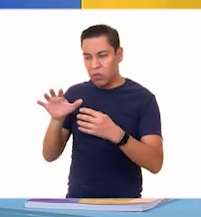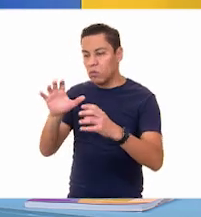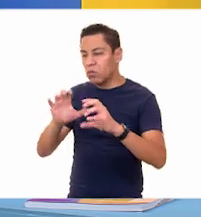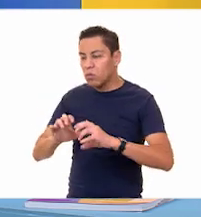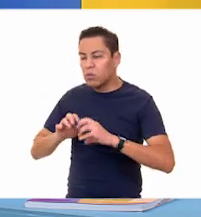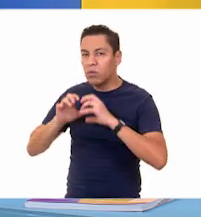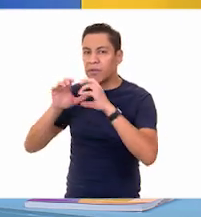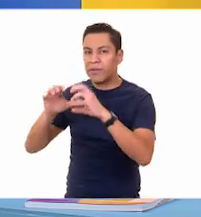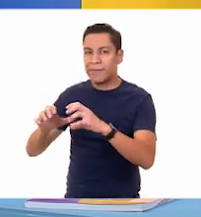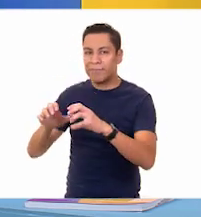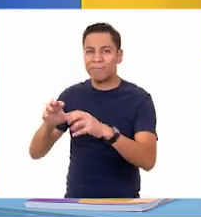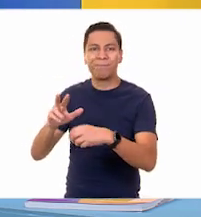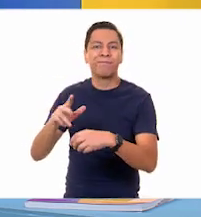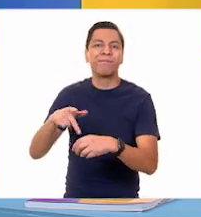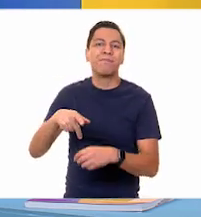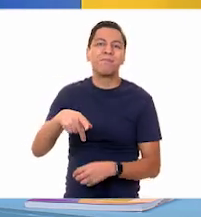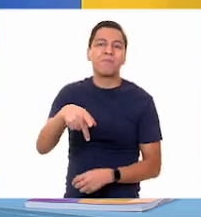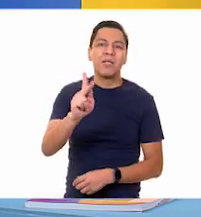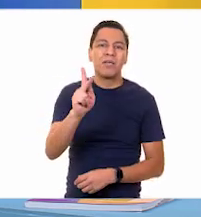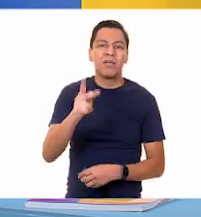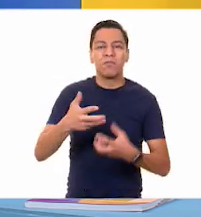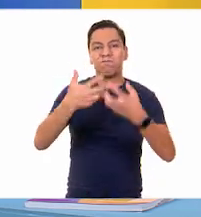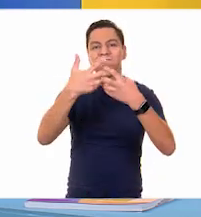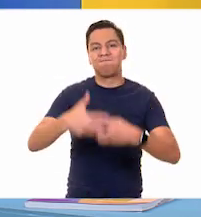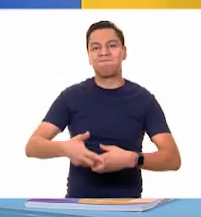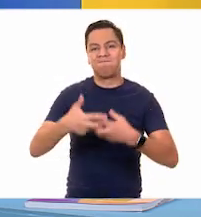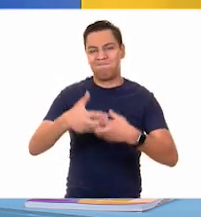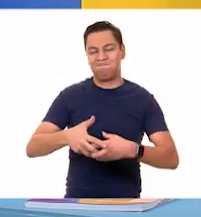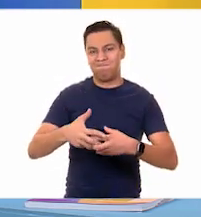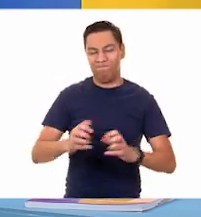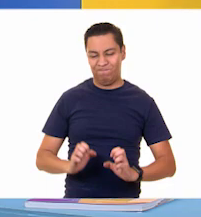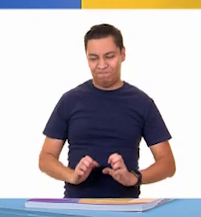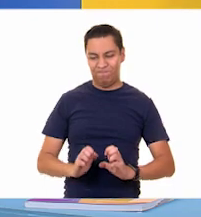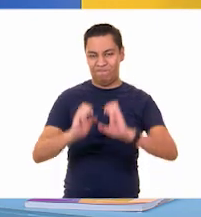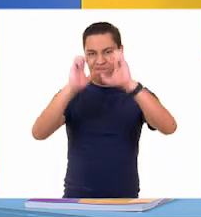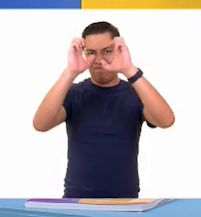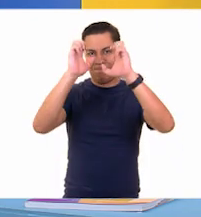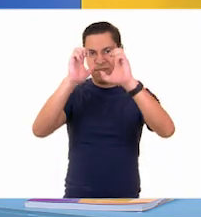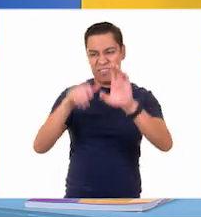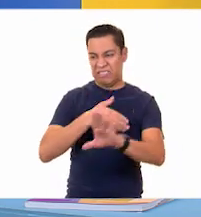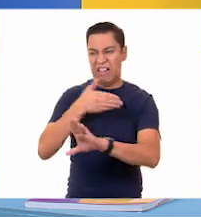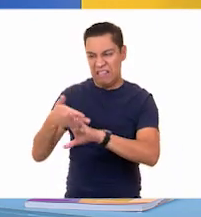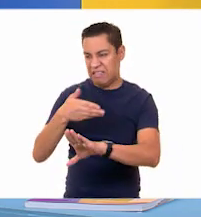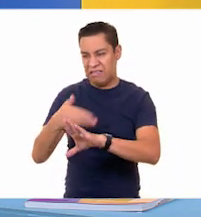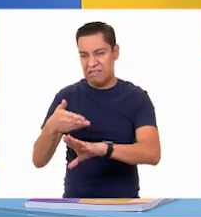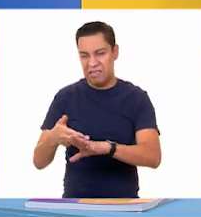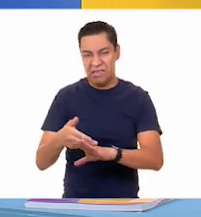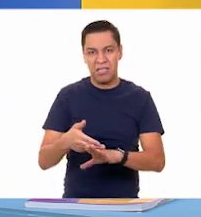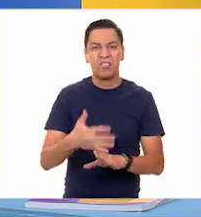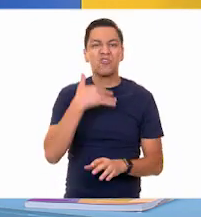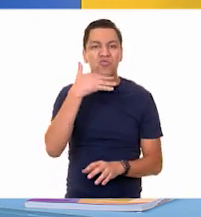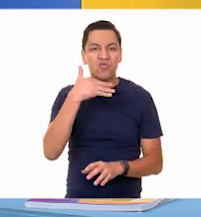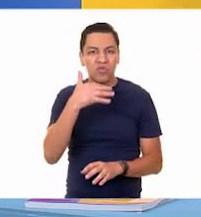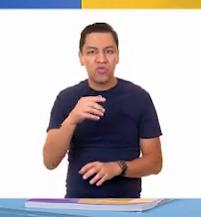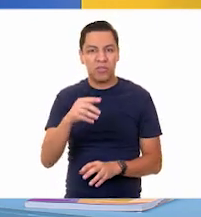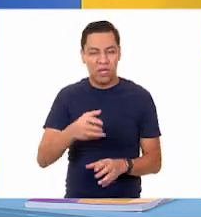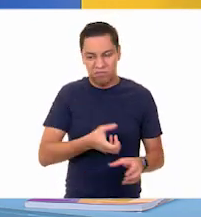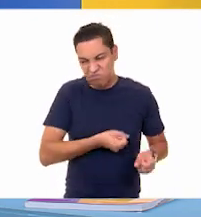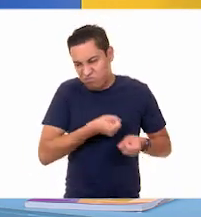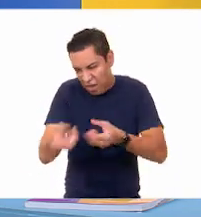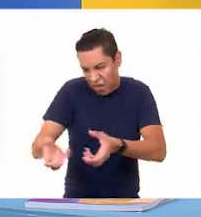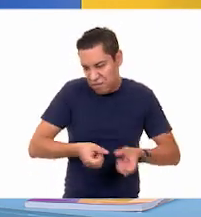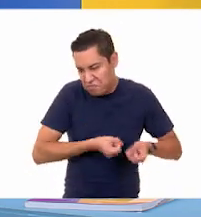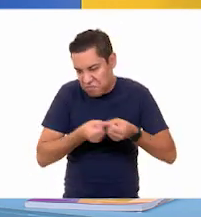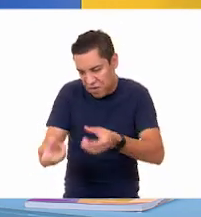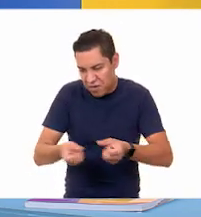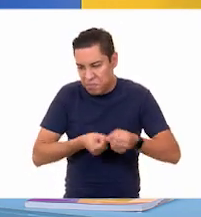y automotriz. Por otra parte, dentro de este recuento de los impactos ambientales, también debemos incluir el que corresponde a